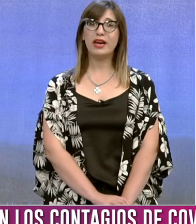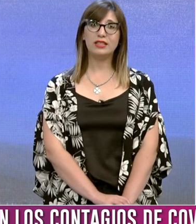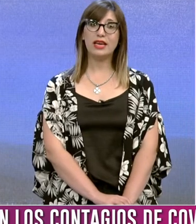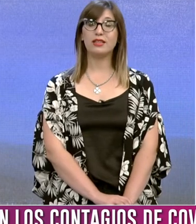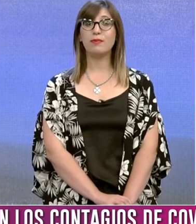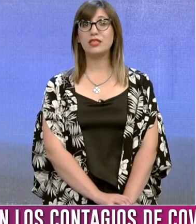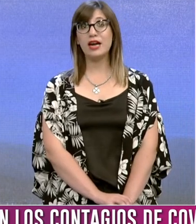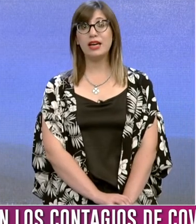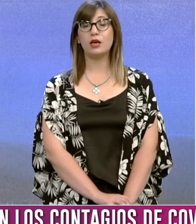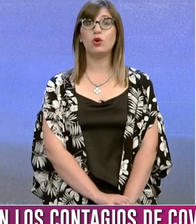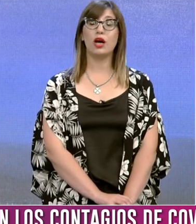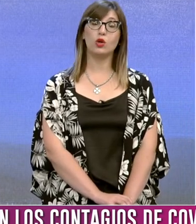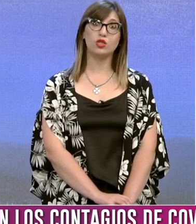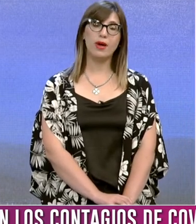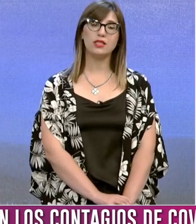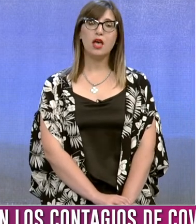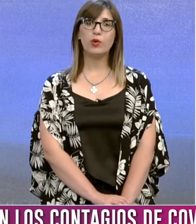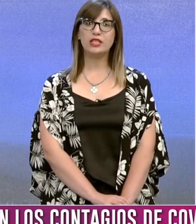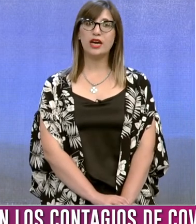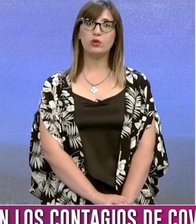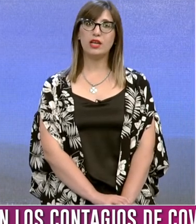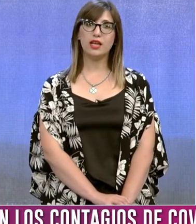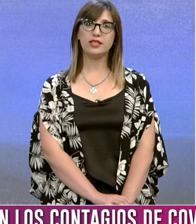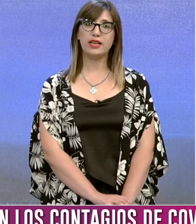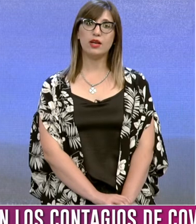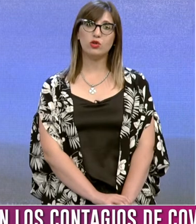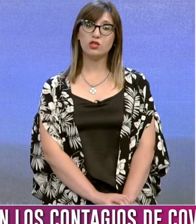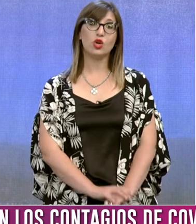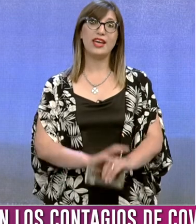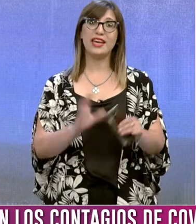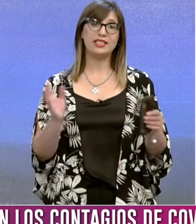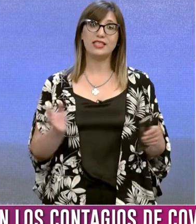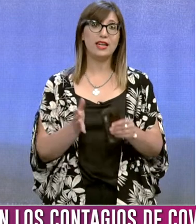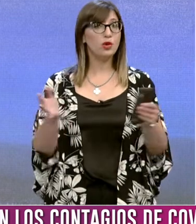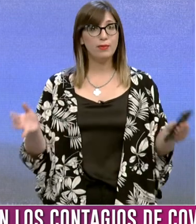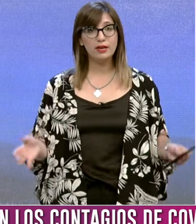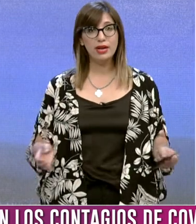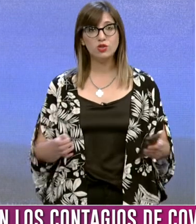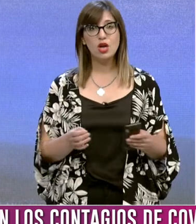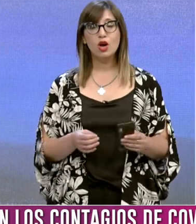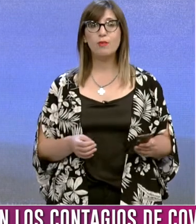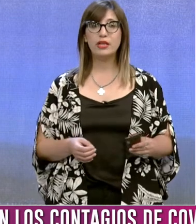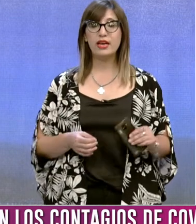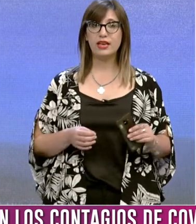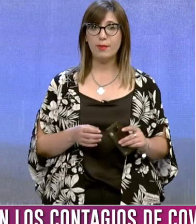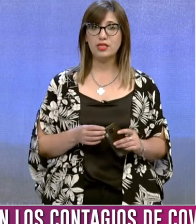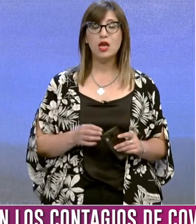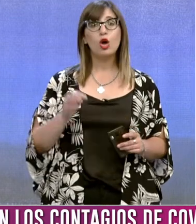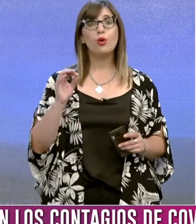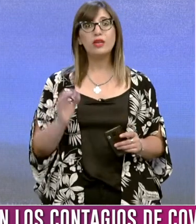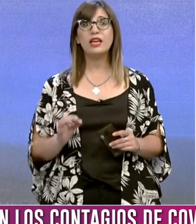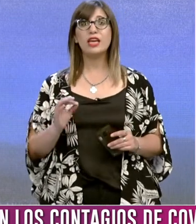son más grandes, que están más cercanas, que uno las conoce más, pueden llegar a utilizarlas en este contexto en que necesitamos ni más ni menos completar